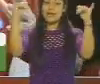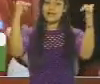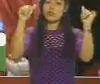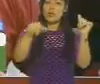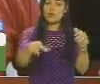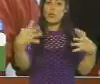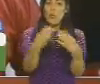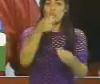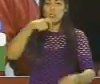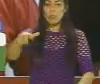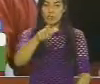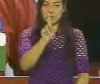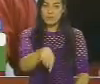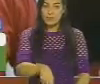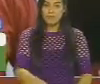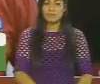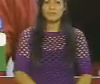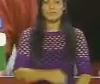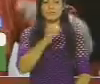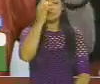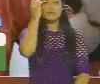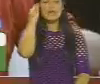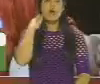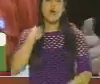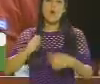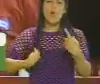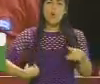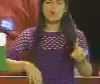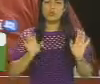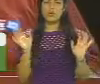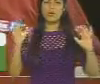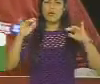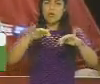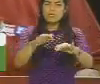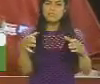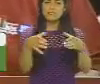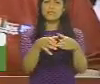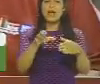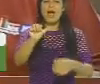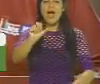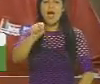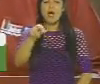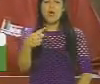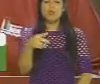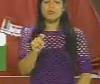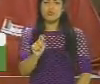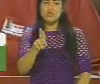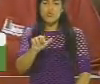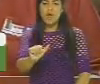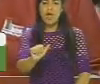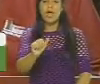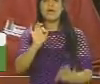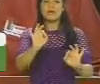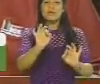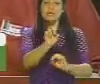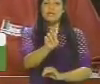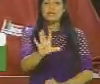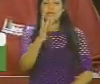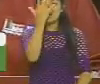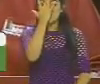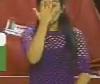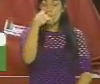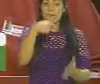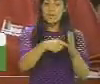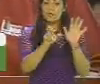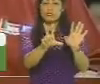celebrándola junto al pueblo. Vino el Congreso de Angostura 2 años después, el 15 de febrero de